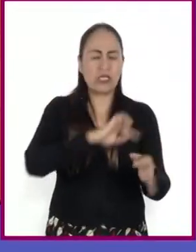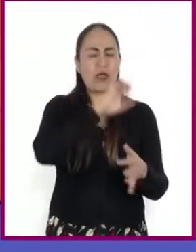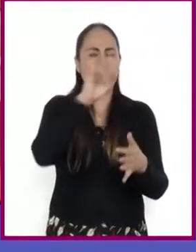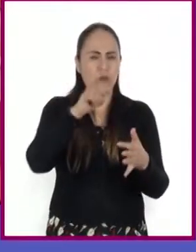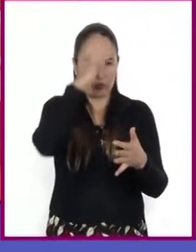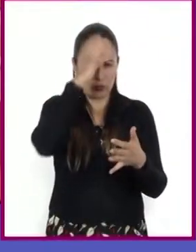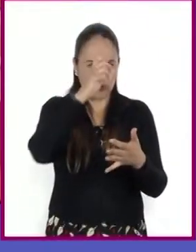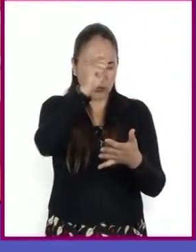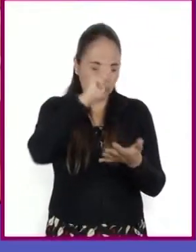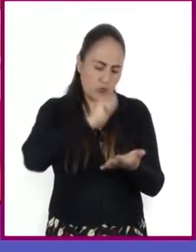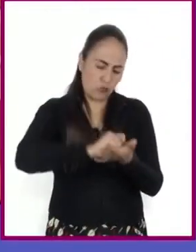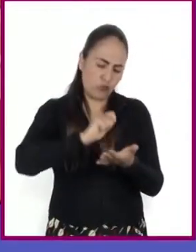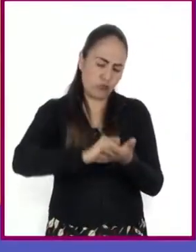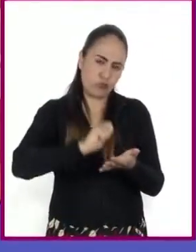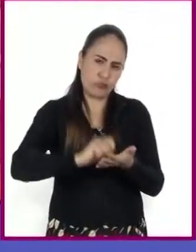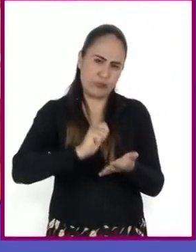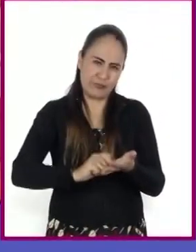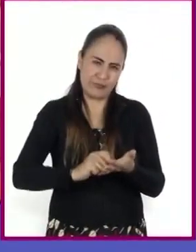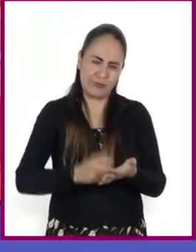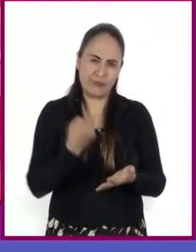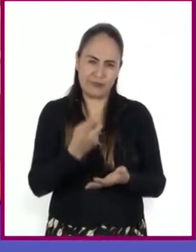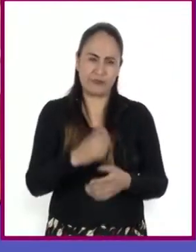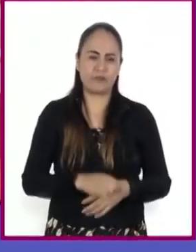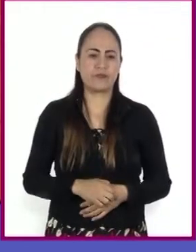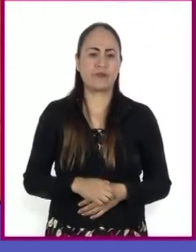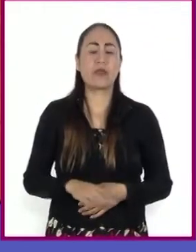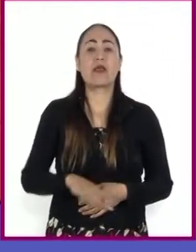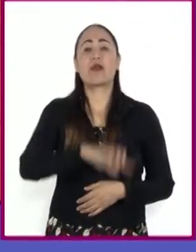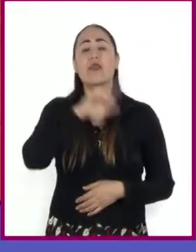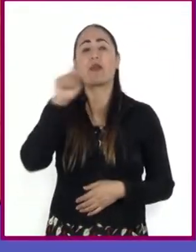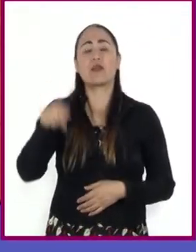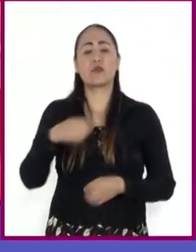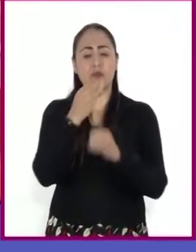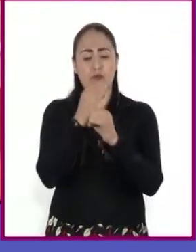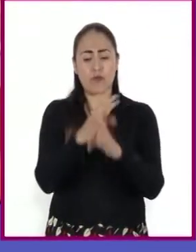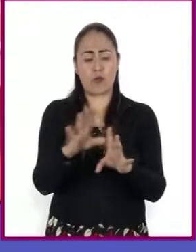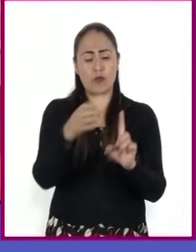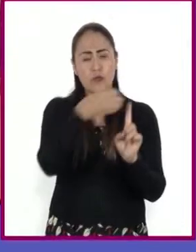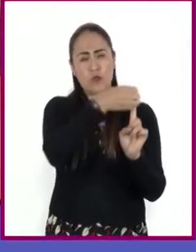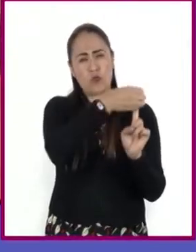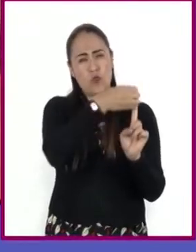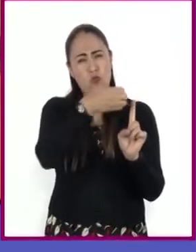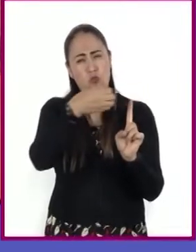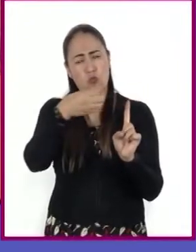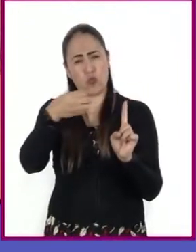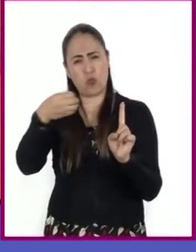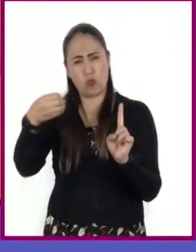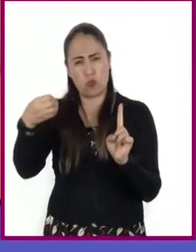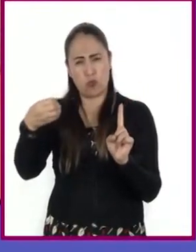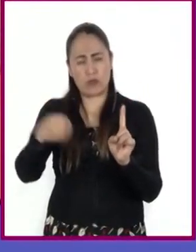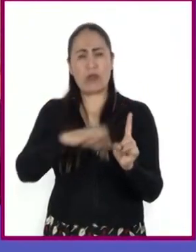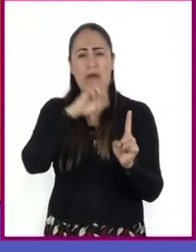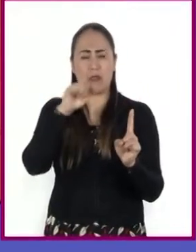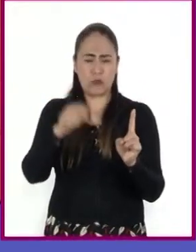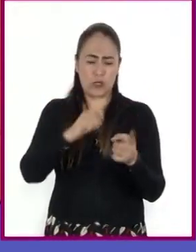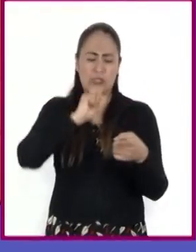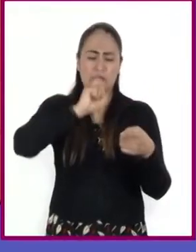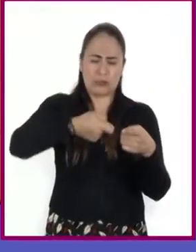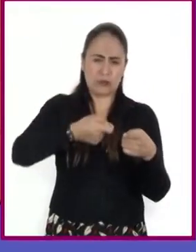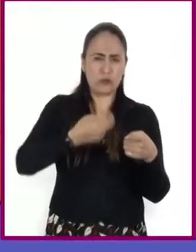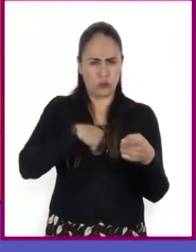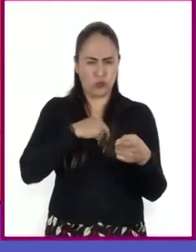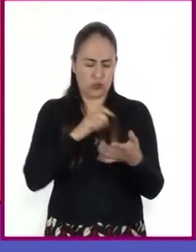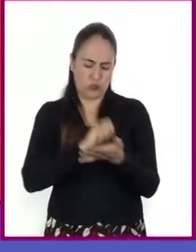concepto. Después, ordenamos la información que utilizaremos para escribir la definición. Por